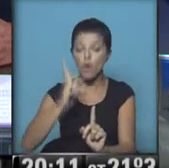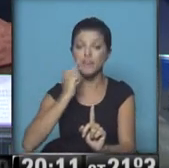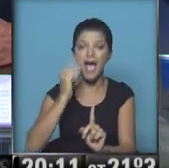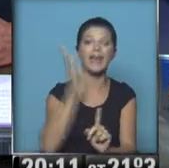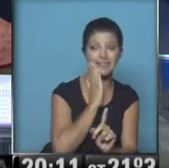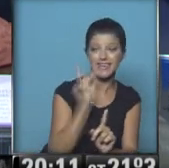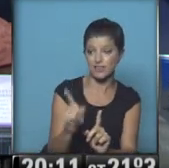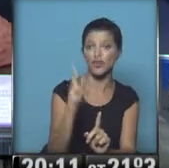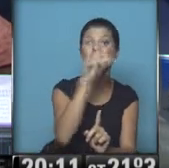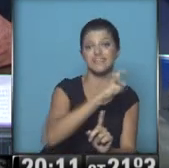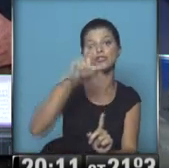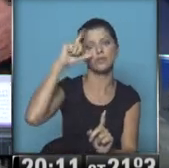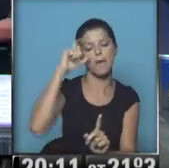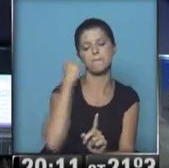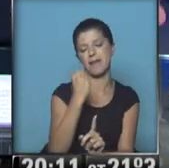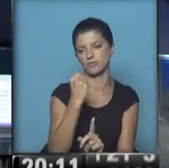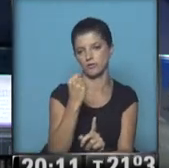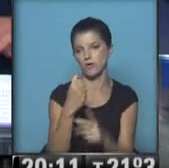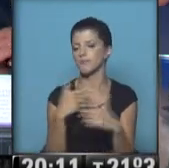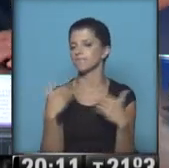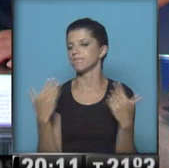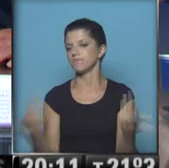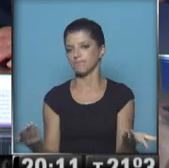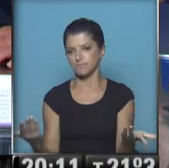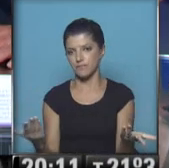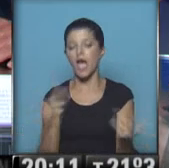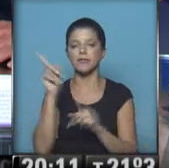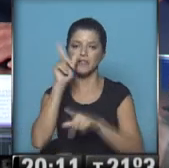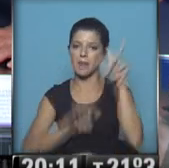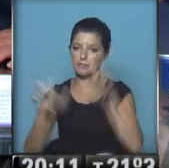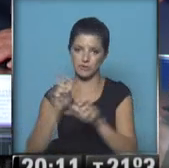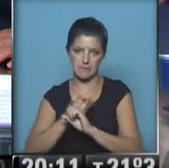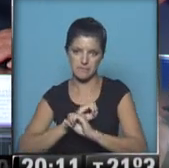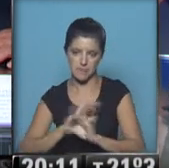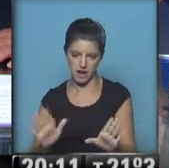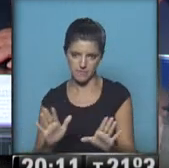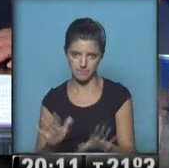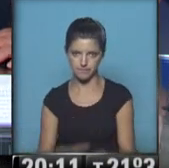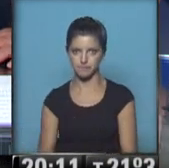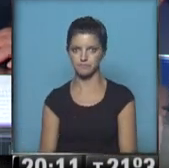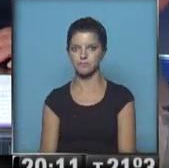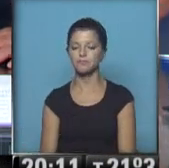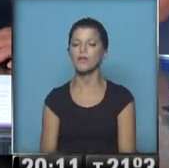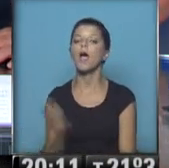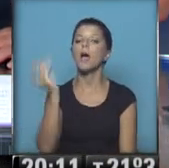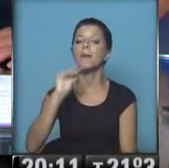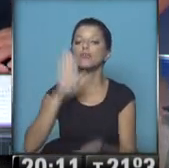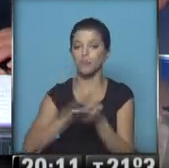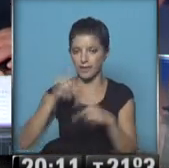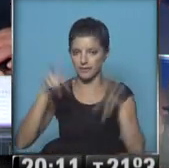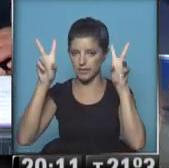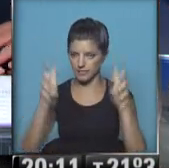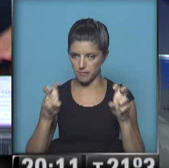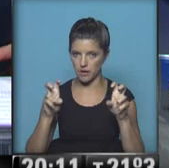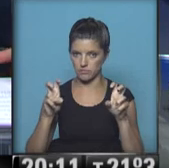barbijos costaban 110 pesos. O sea que la miseria humana también aparece siempre en estos casos, ¿no? Más repercusiones sobre la erupción